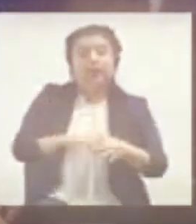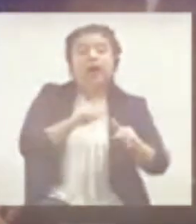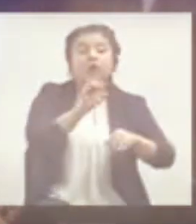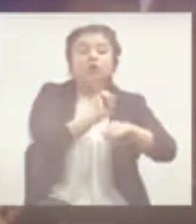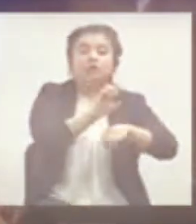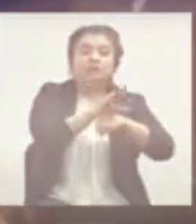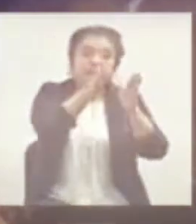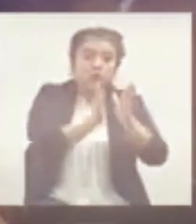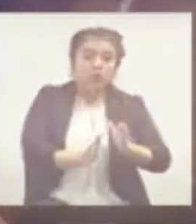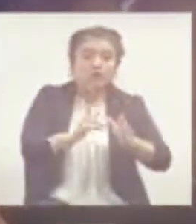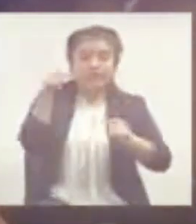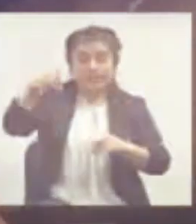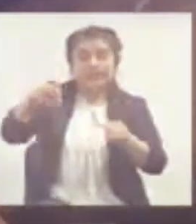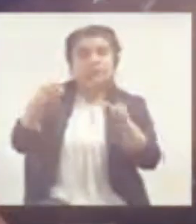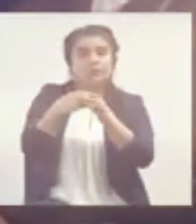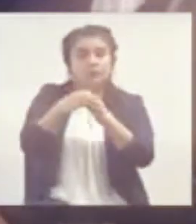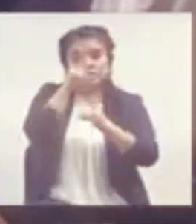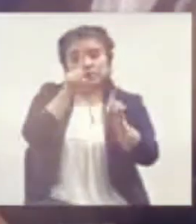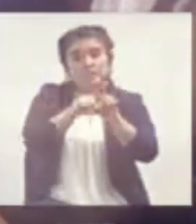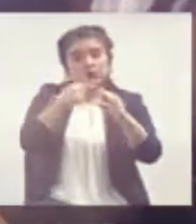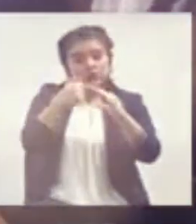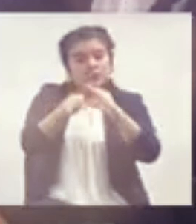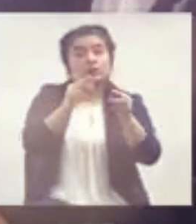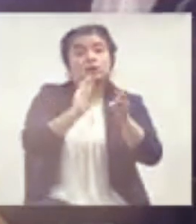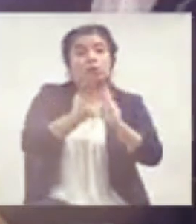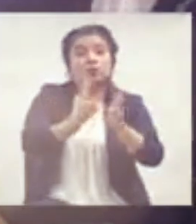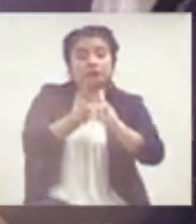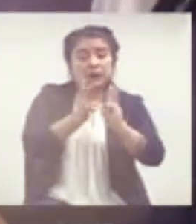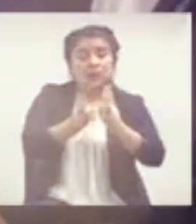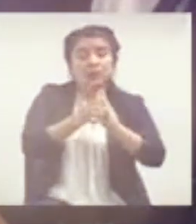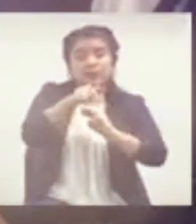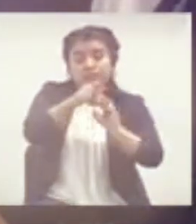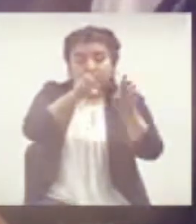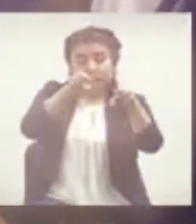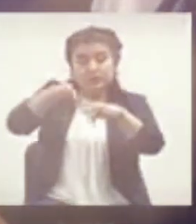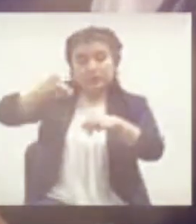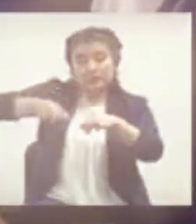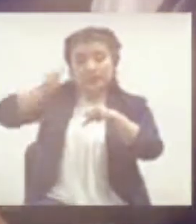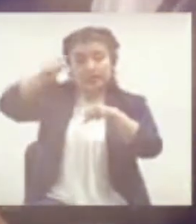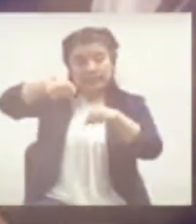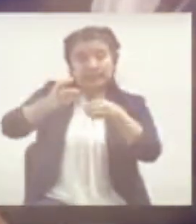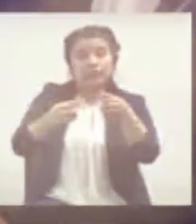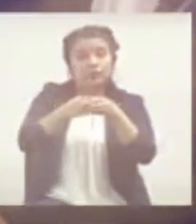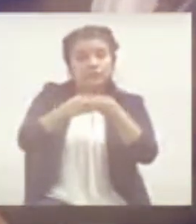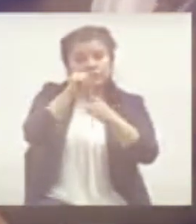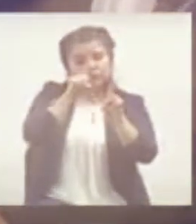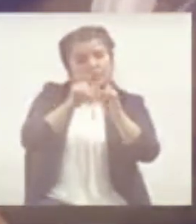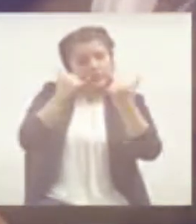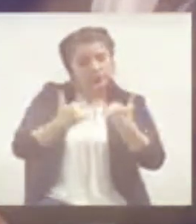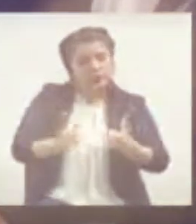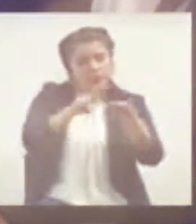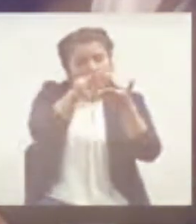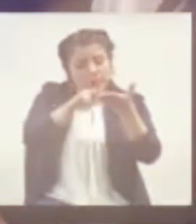de la comisión como compartido en el chat de los integrantes de la comisión para que fuera evaluada,